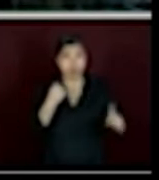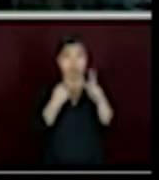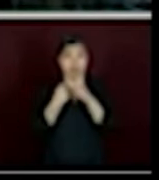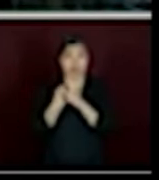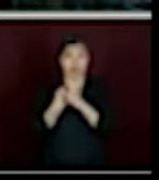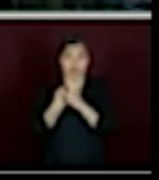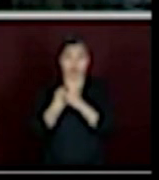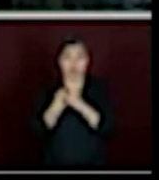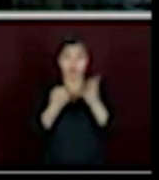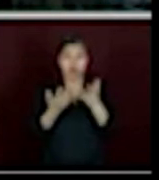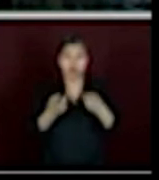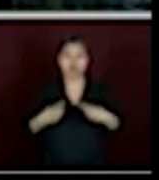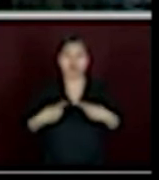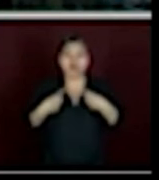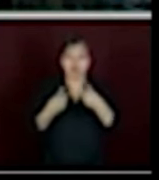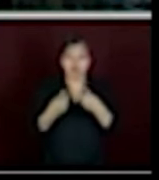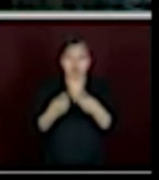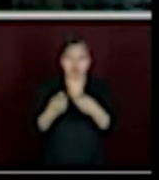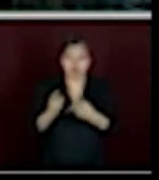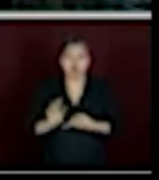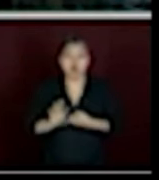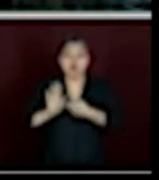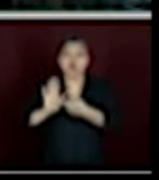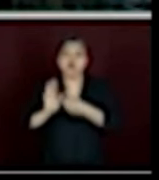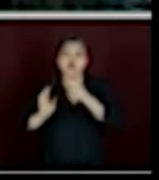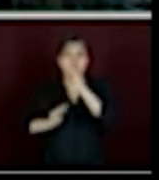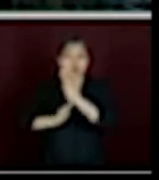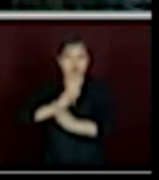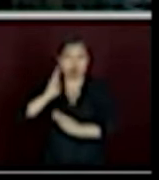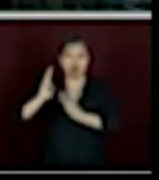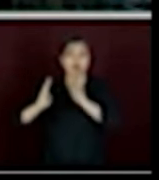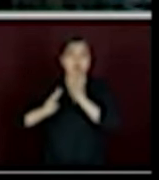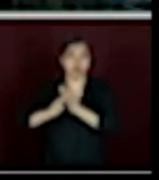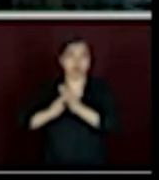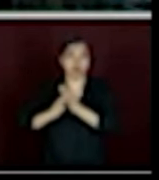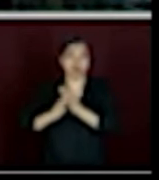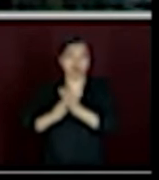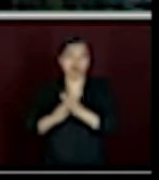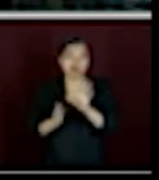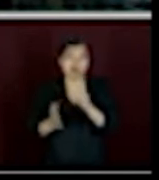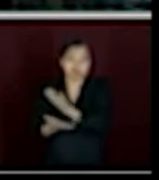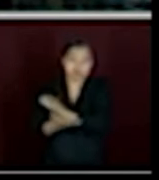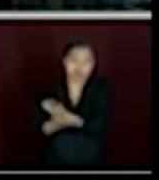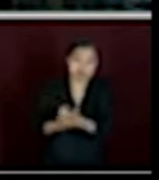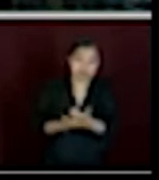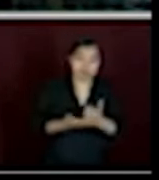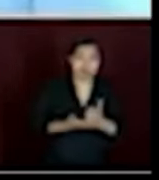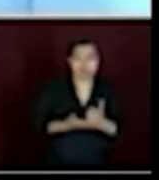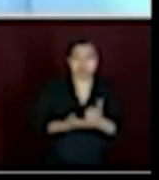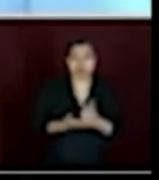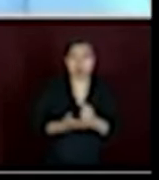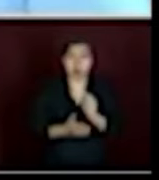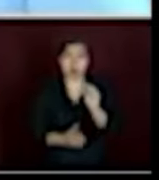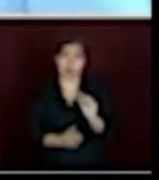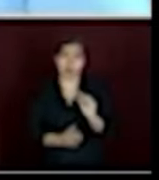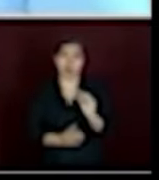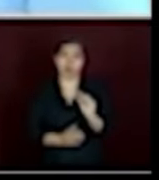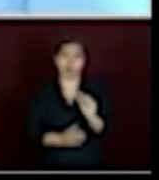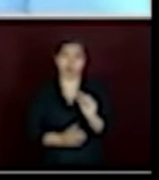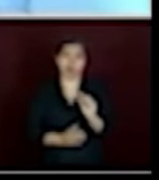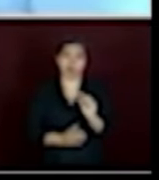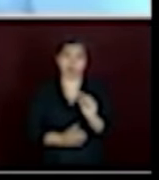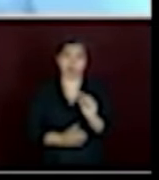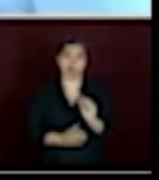porque en los mejores tiempos de votación hablábamos de el 50, 52. Ya